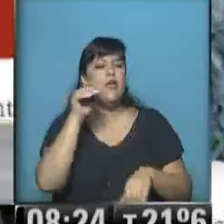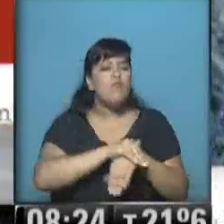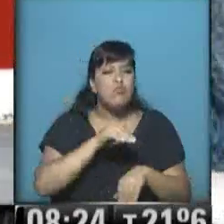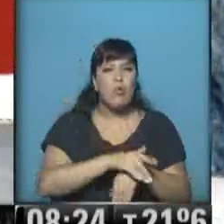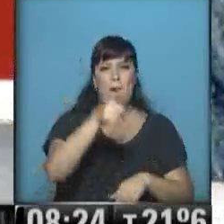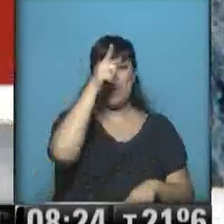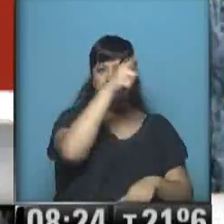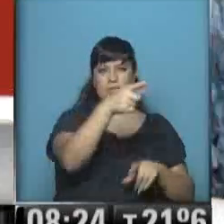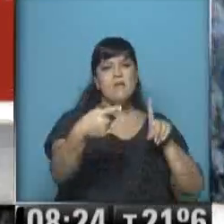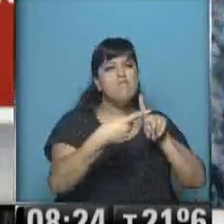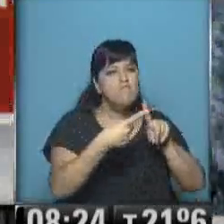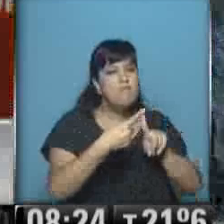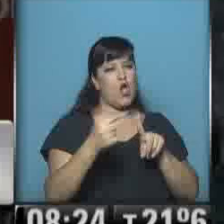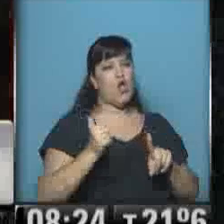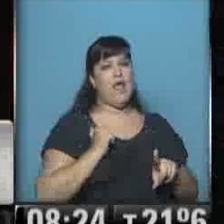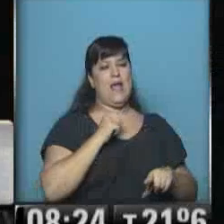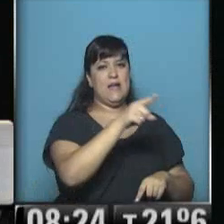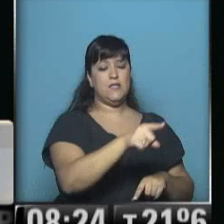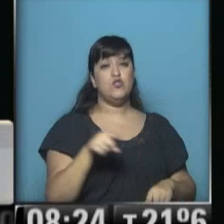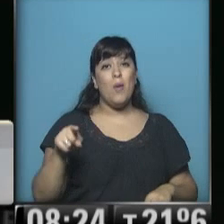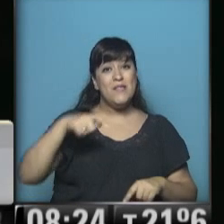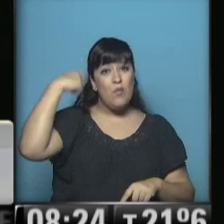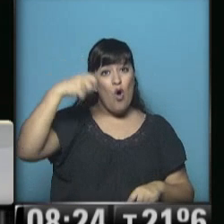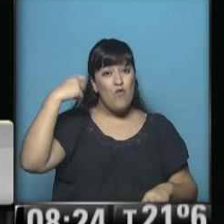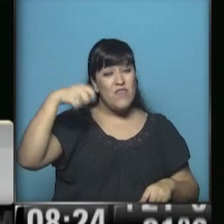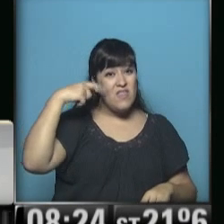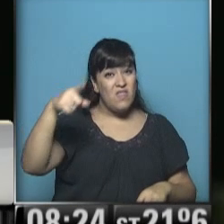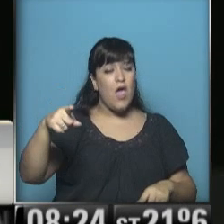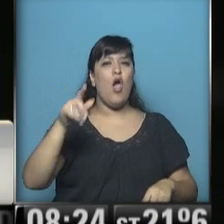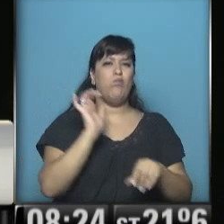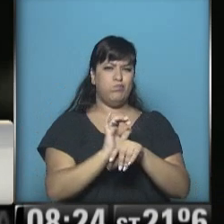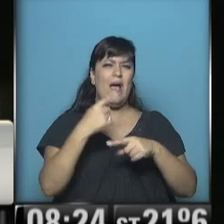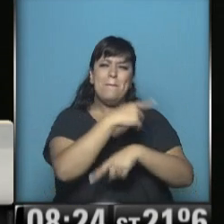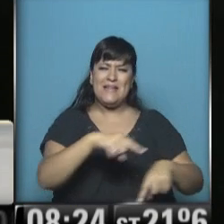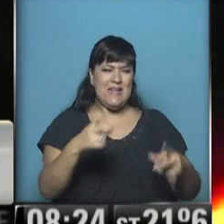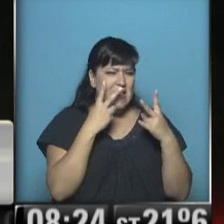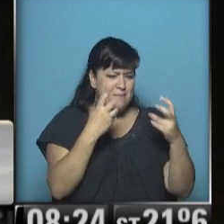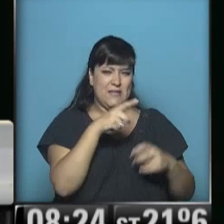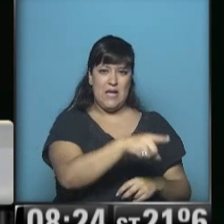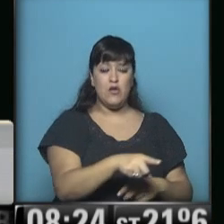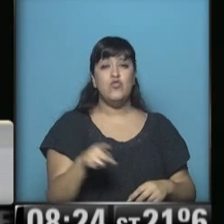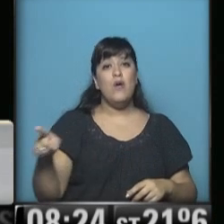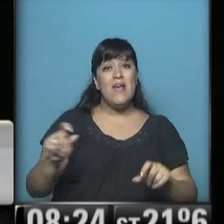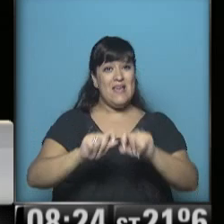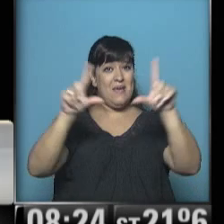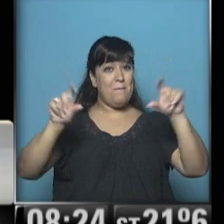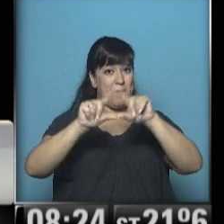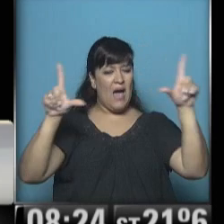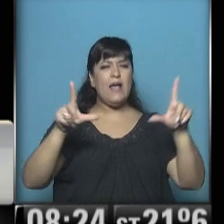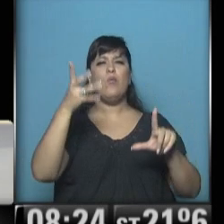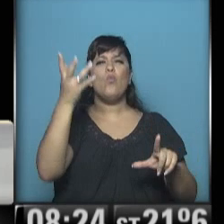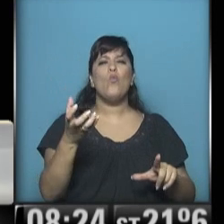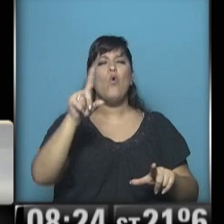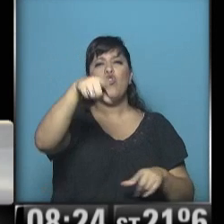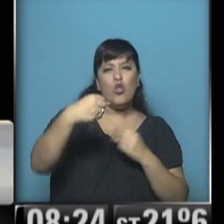la complicidad del ejército. Este video forma parte del material de investigación. Las imágenes fueron captadas